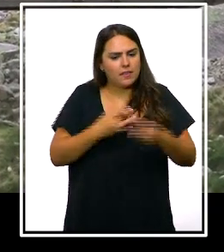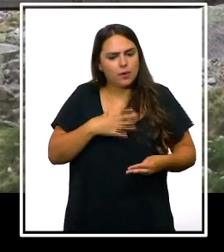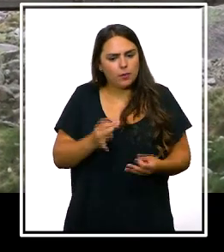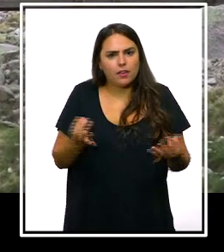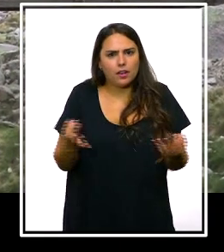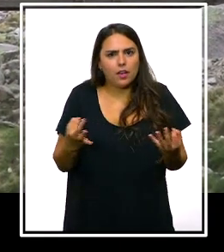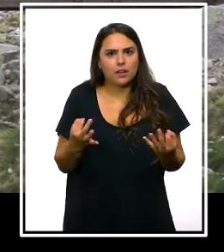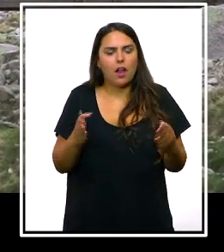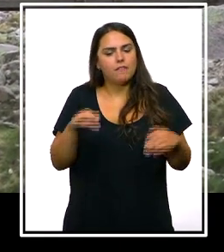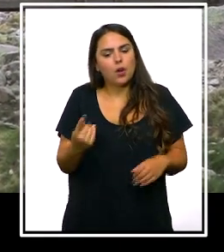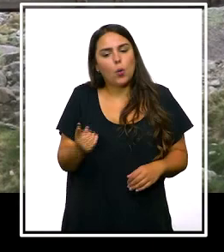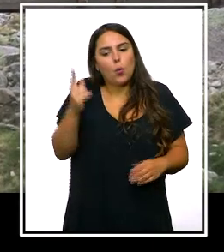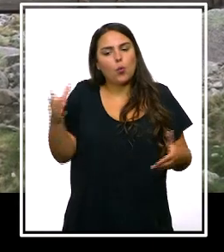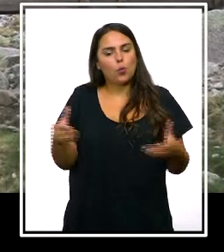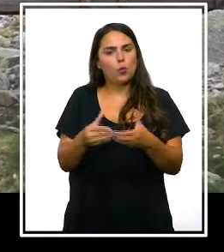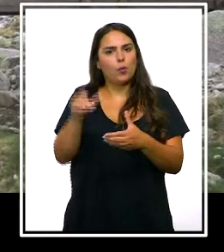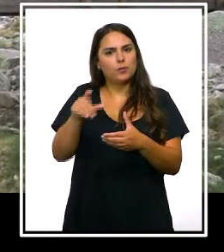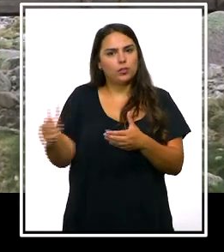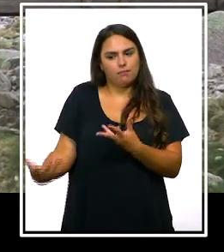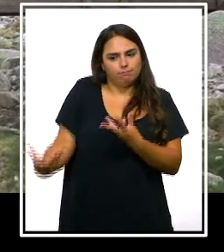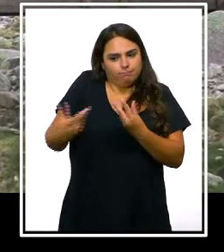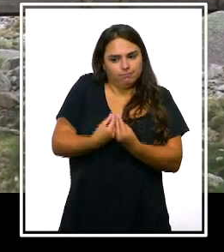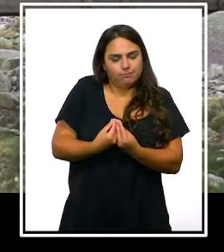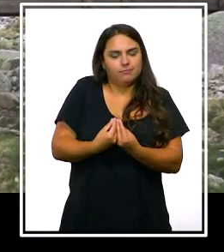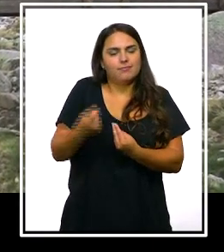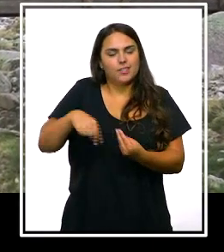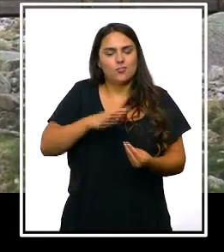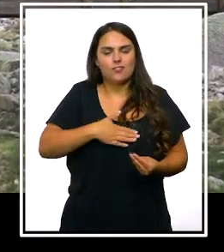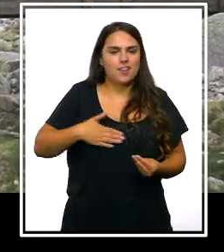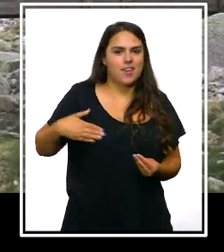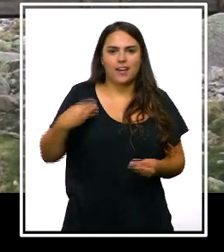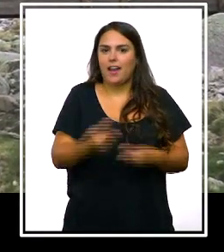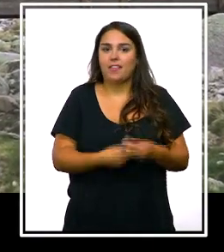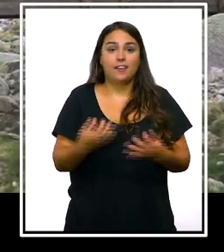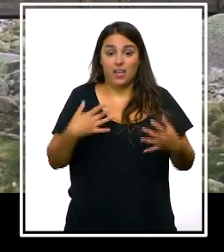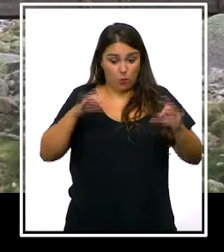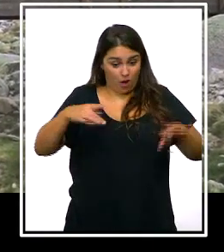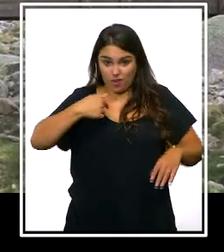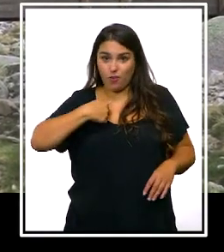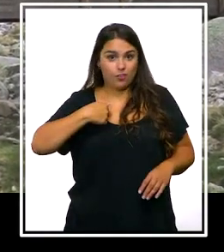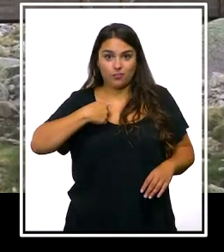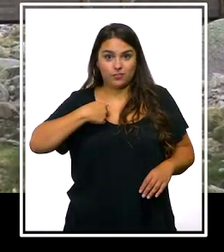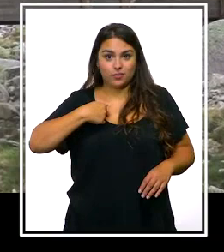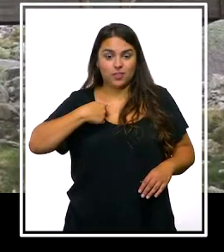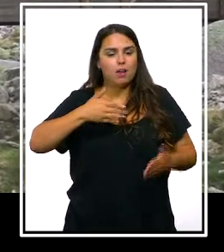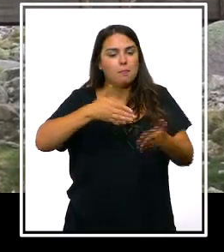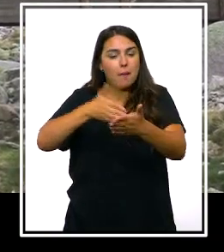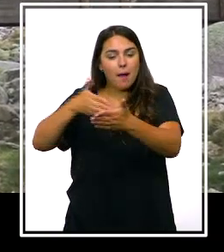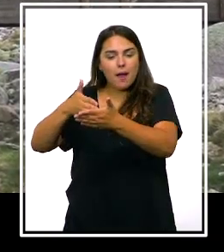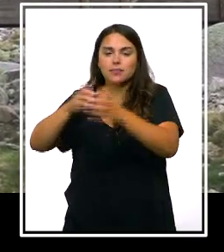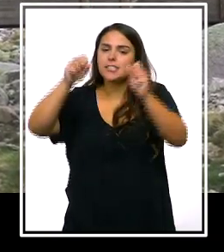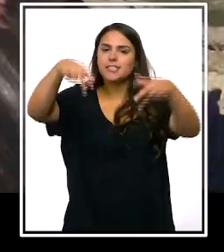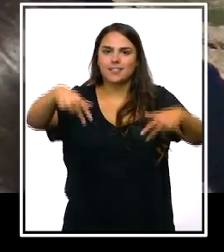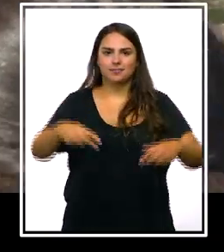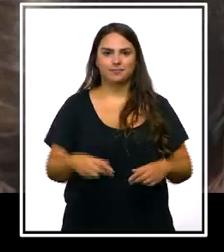hacer es encontrar a un grupo de personas que estén dispuestas, como yo, a no encontrar los